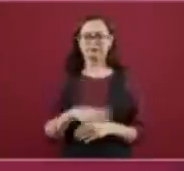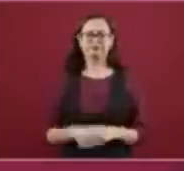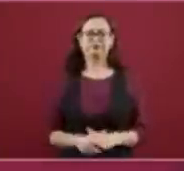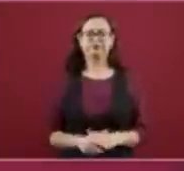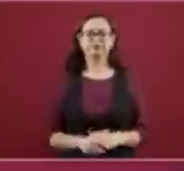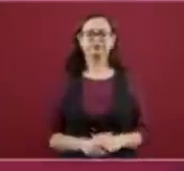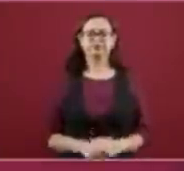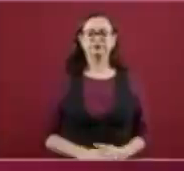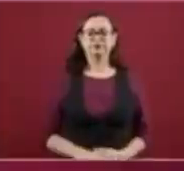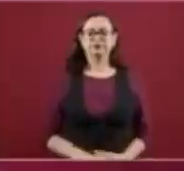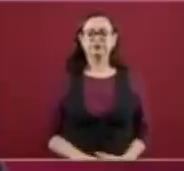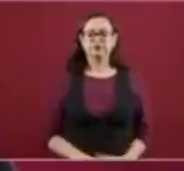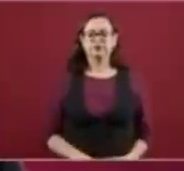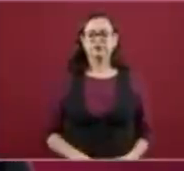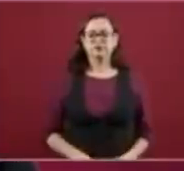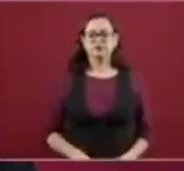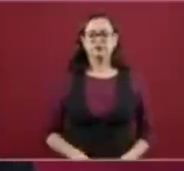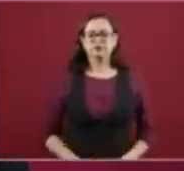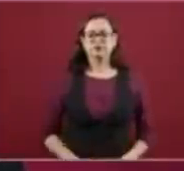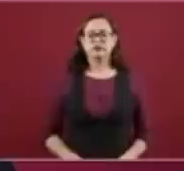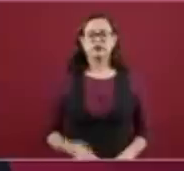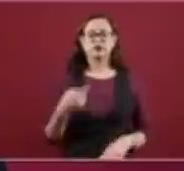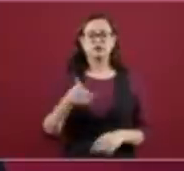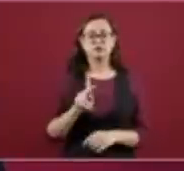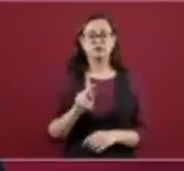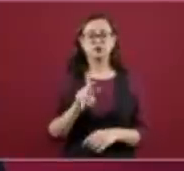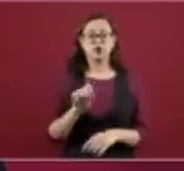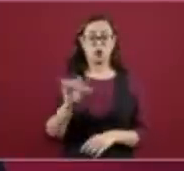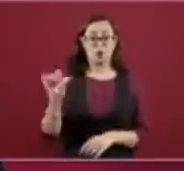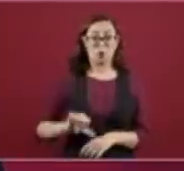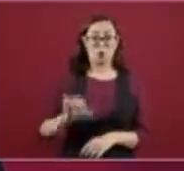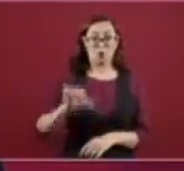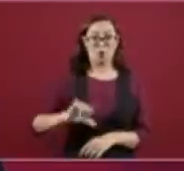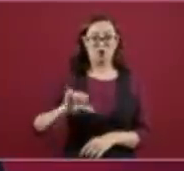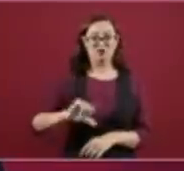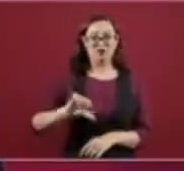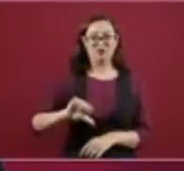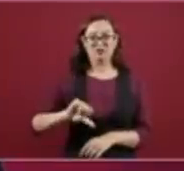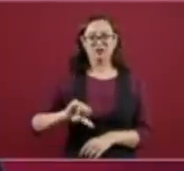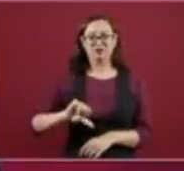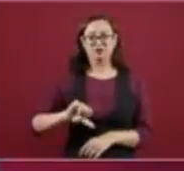Pero hoy precisamente, porque